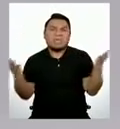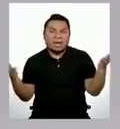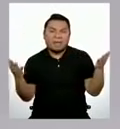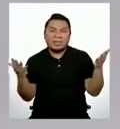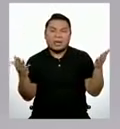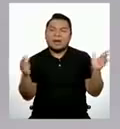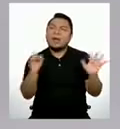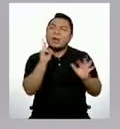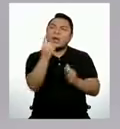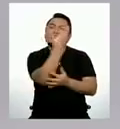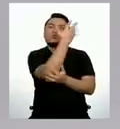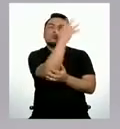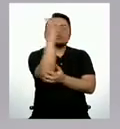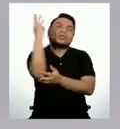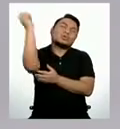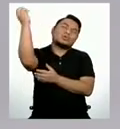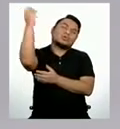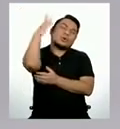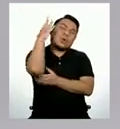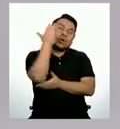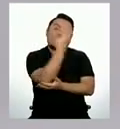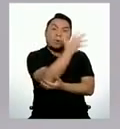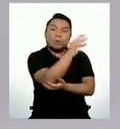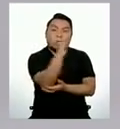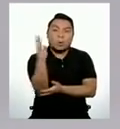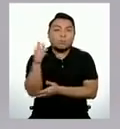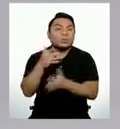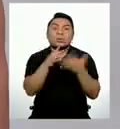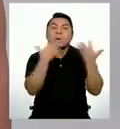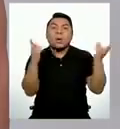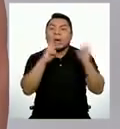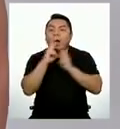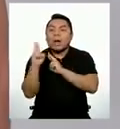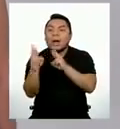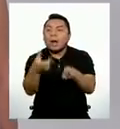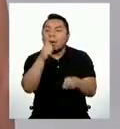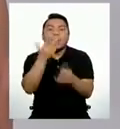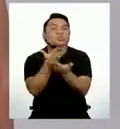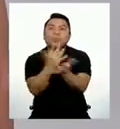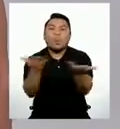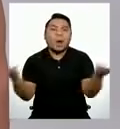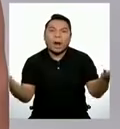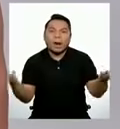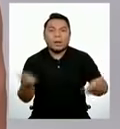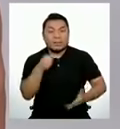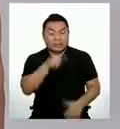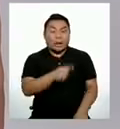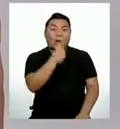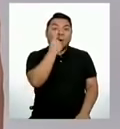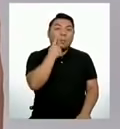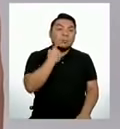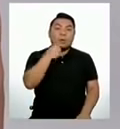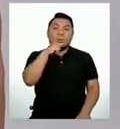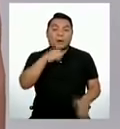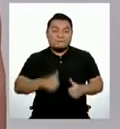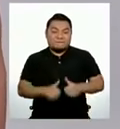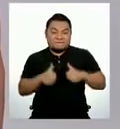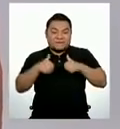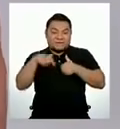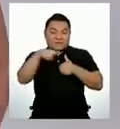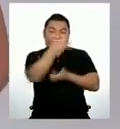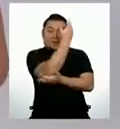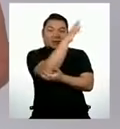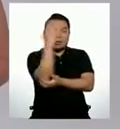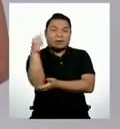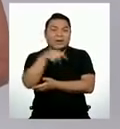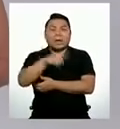humedad, pero sobre todo no había ríos. Por eso los hombres y mujeres que vivían allí no